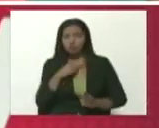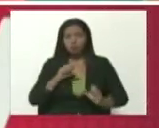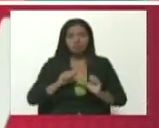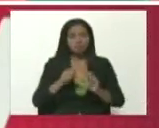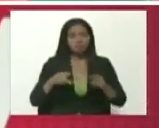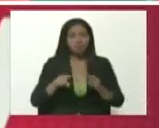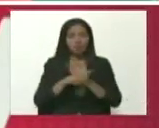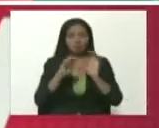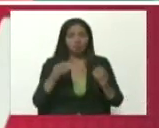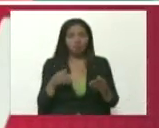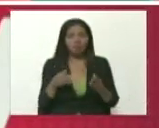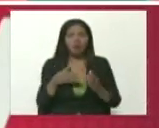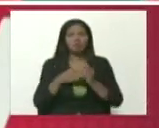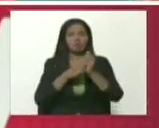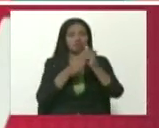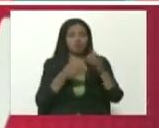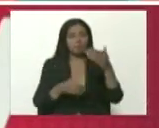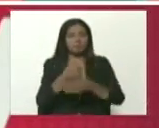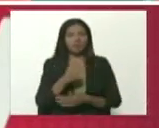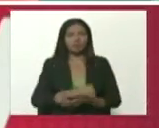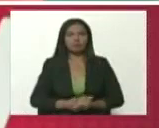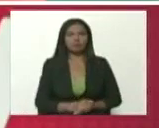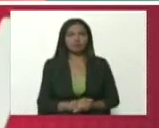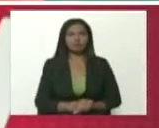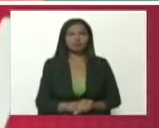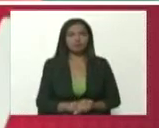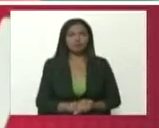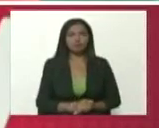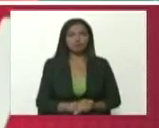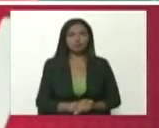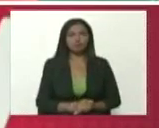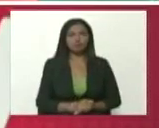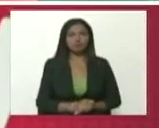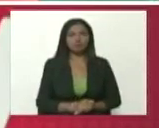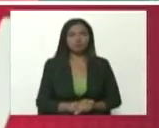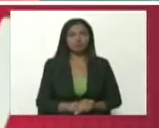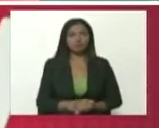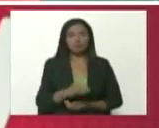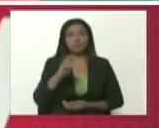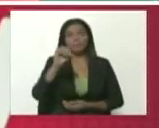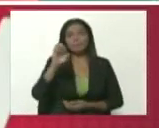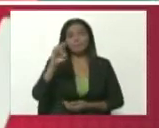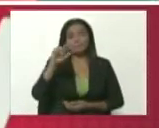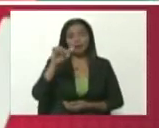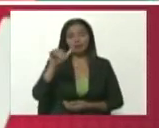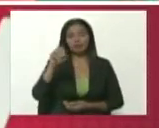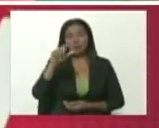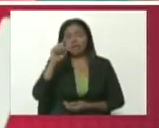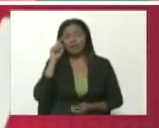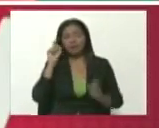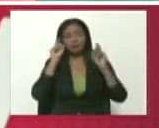su doctrina, su legado. Marjolín, es lo que soñaba Chávez,